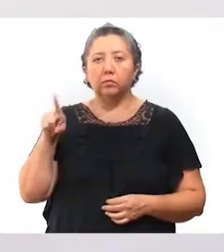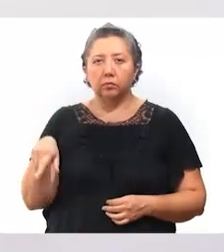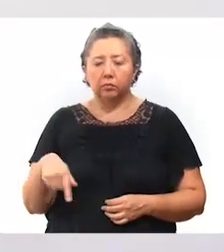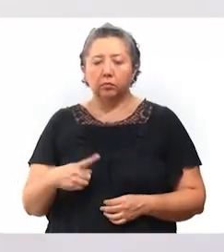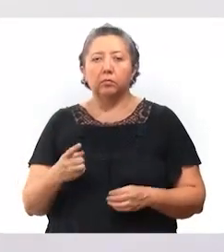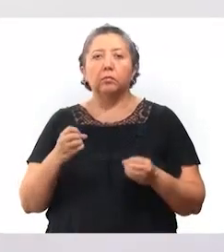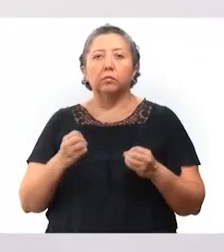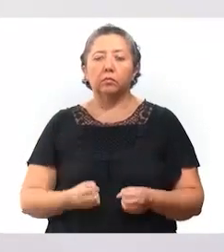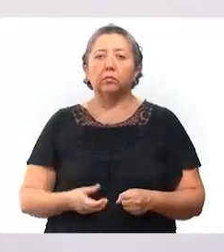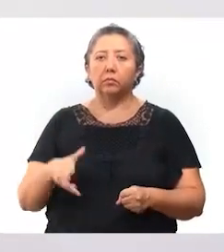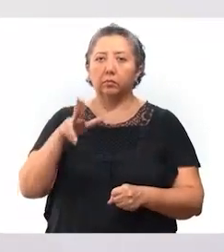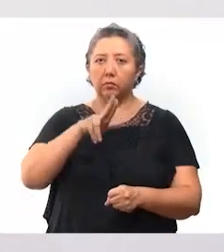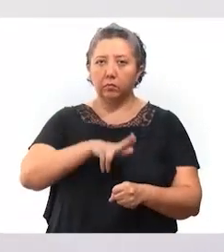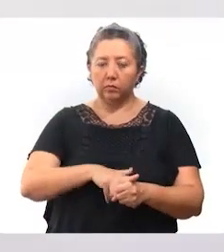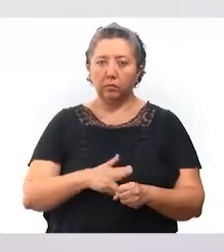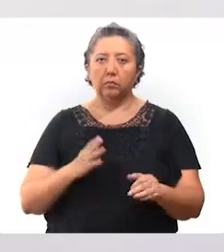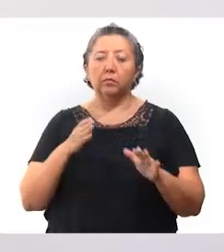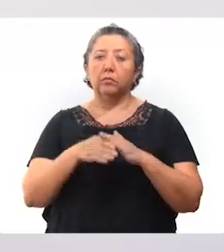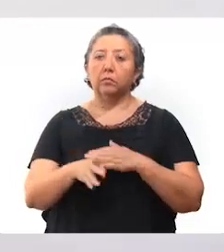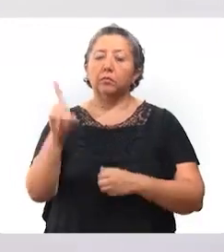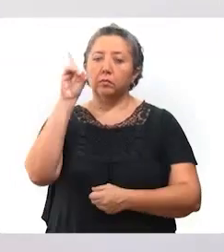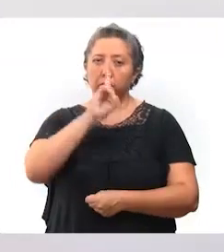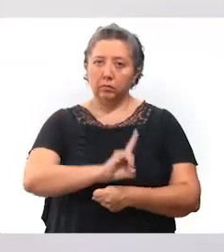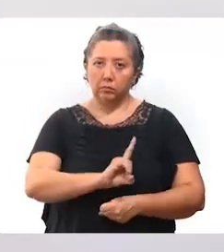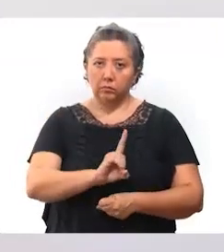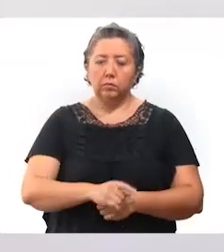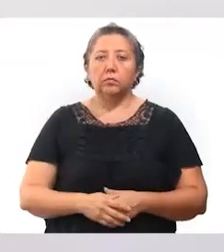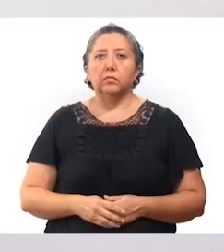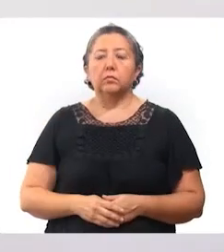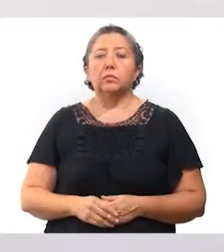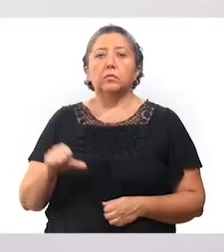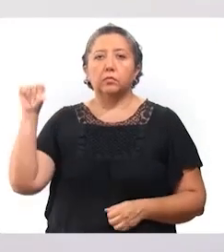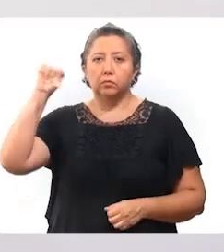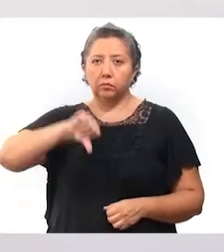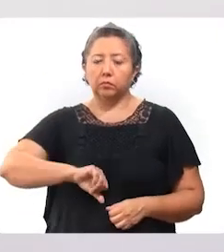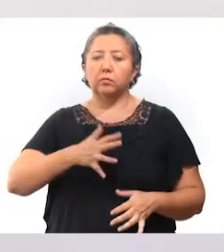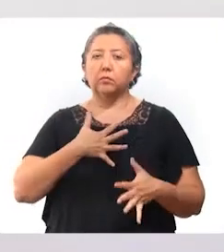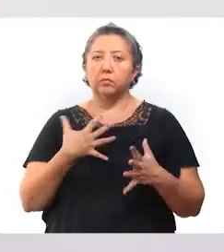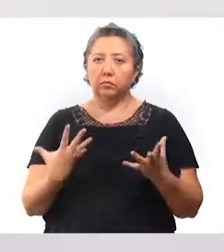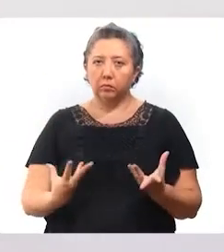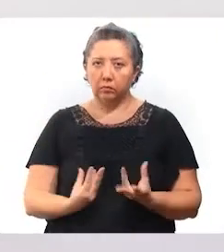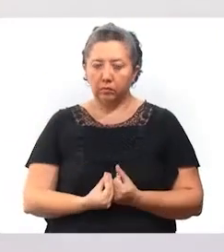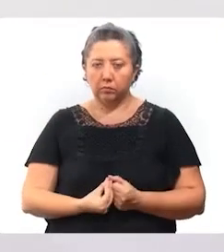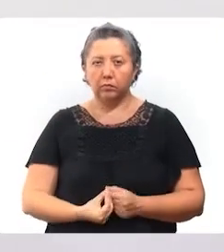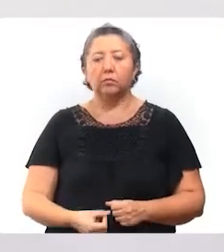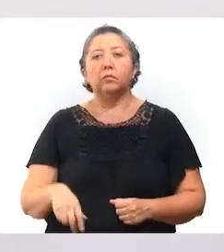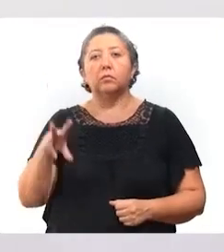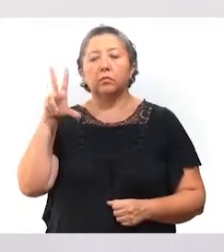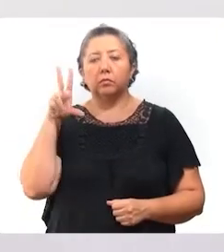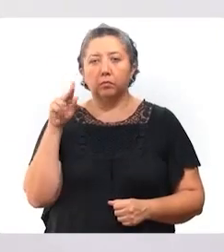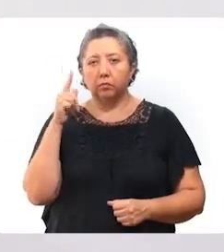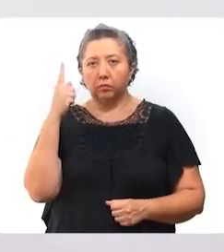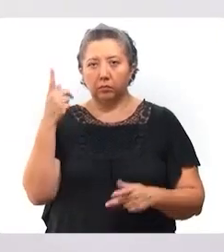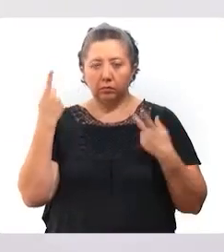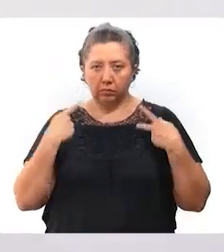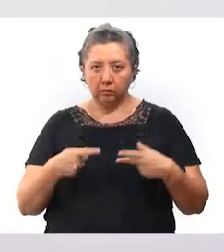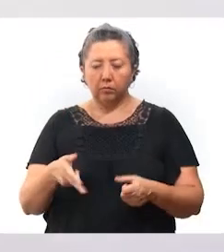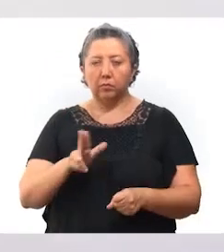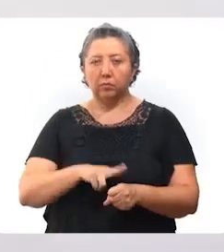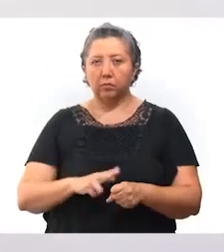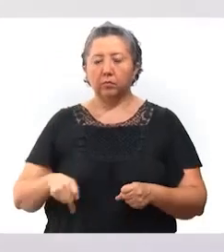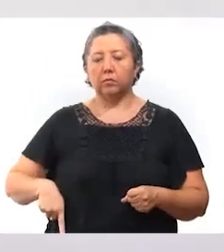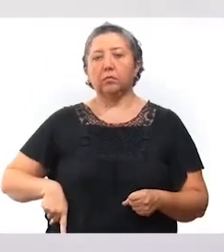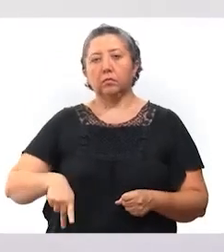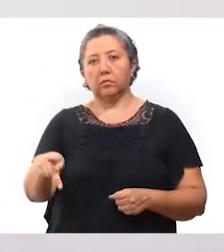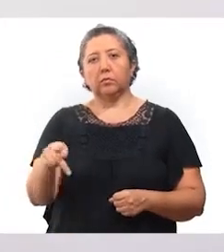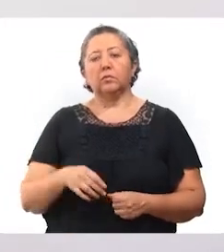más importantes son la ocupación hospitalaria y los ingresos diarios. El día de hoy tenemos 81 pacientes en